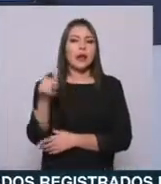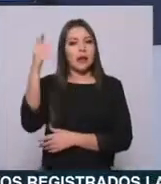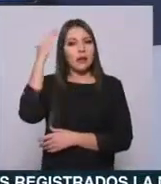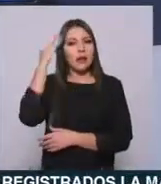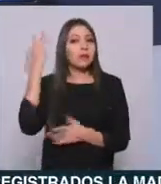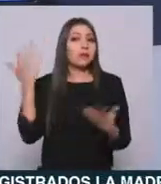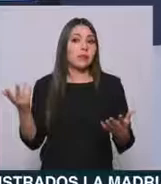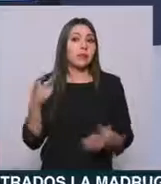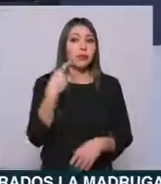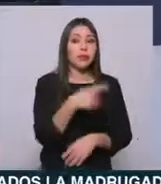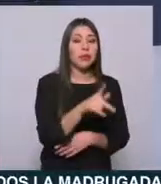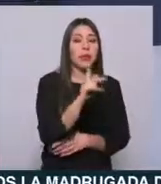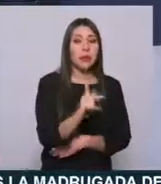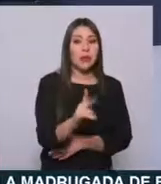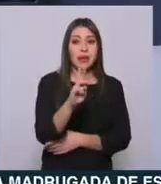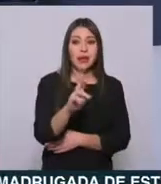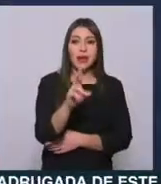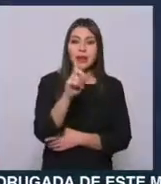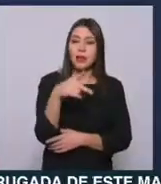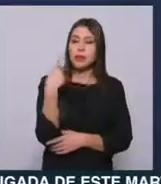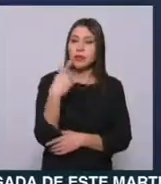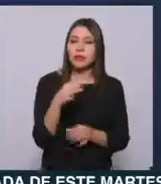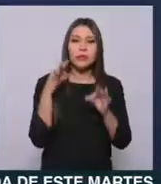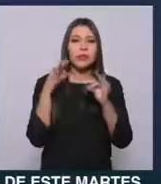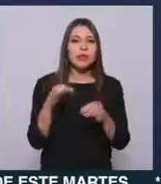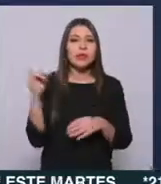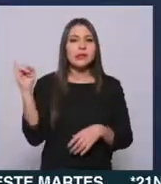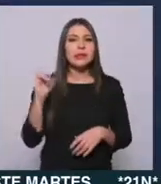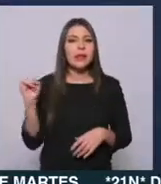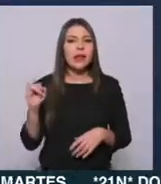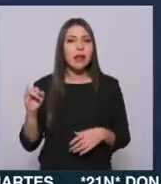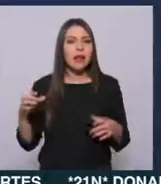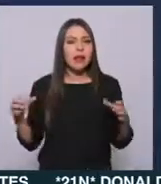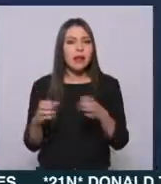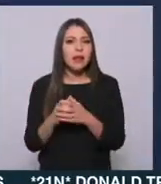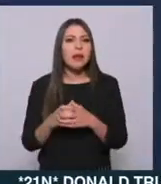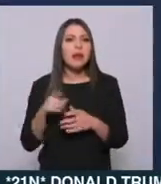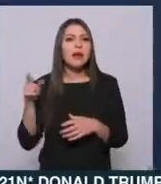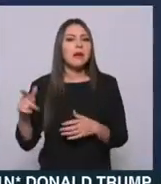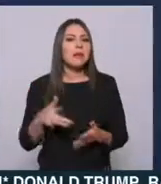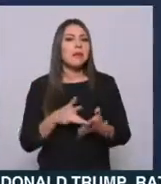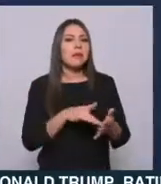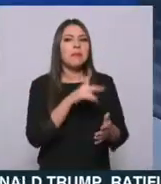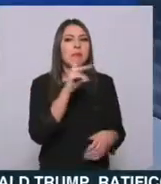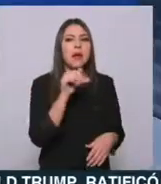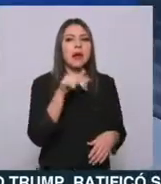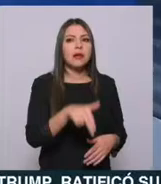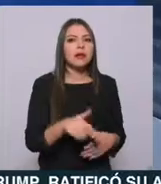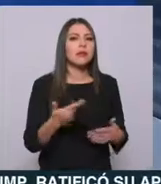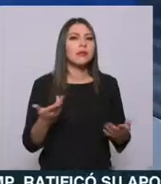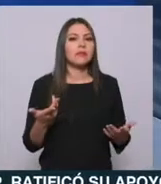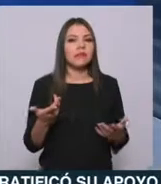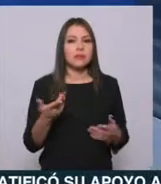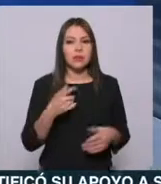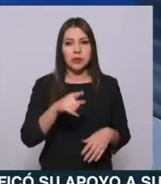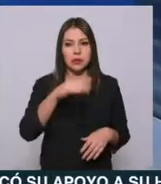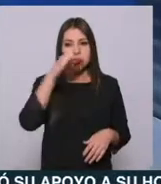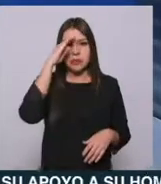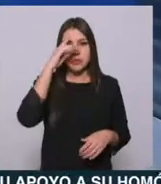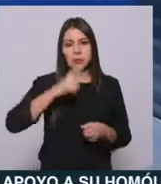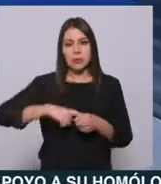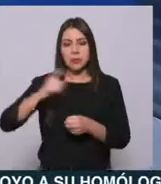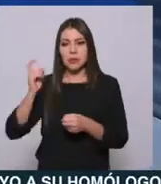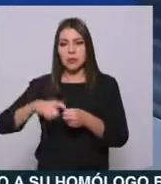un partido de absoluta izquierda que nació después del Frente Democrático Nacional. ¿Atribuyes la salida de